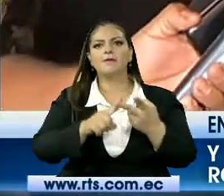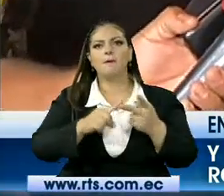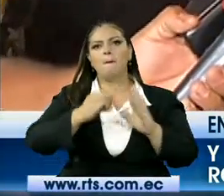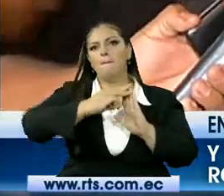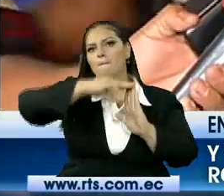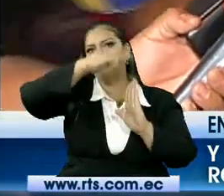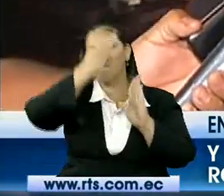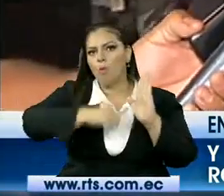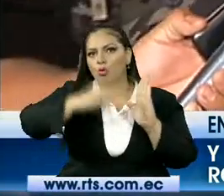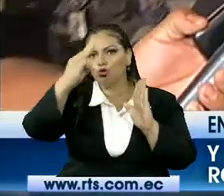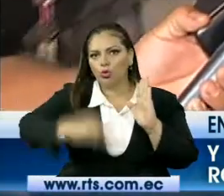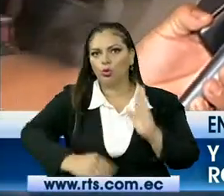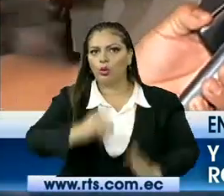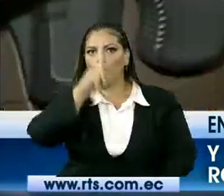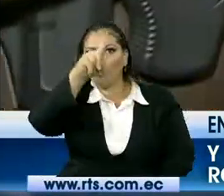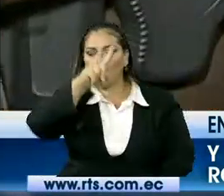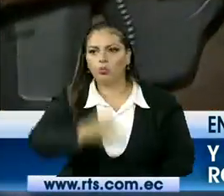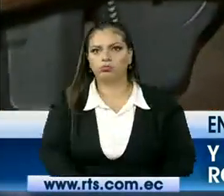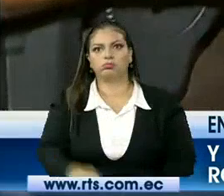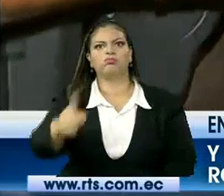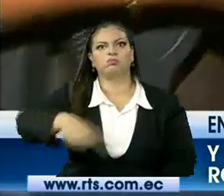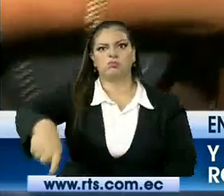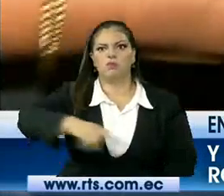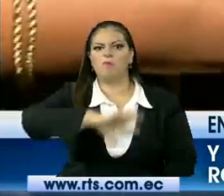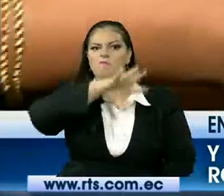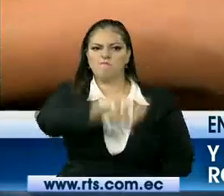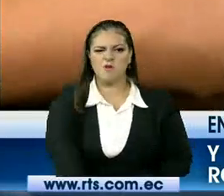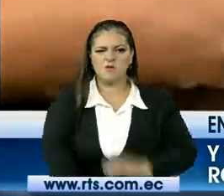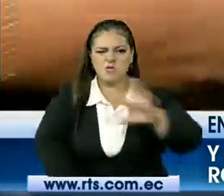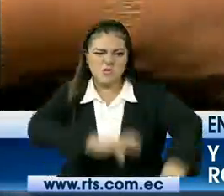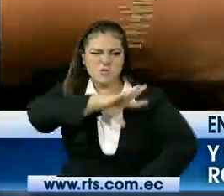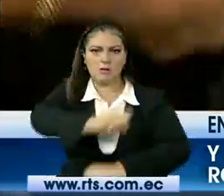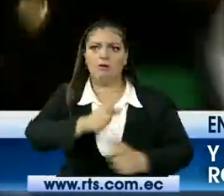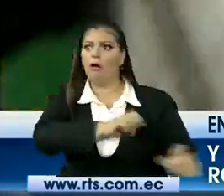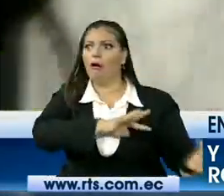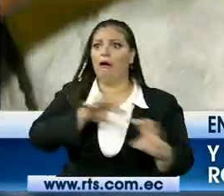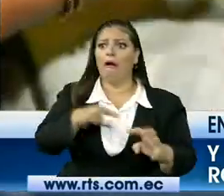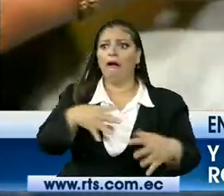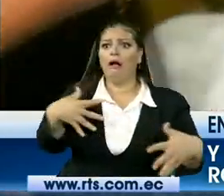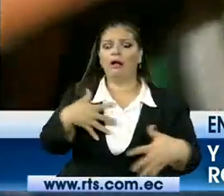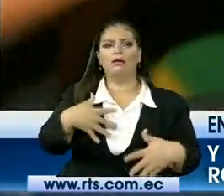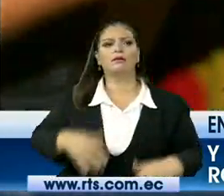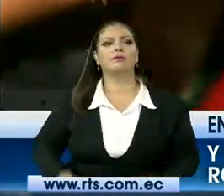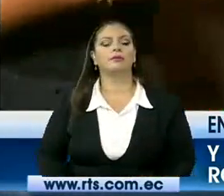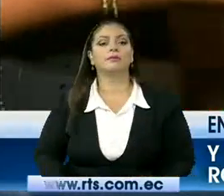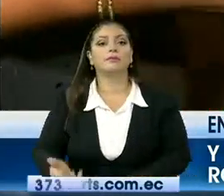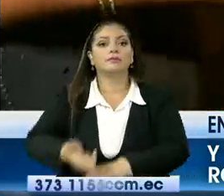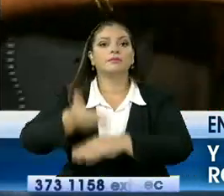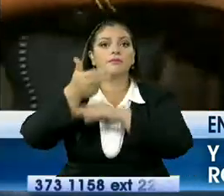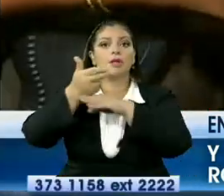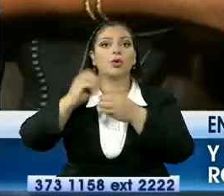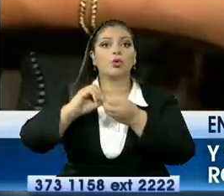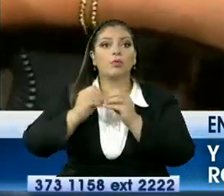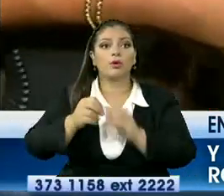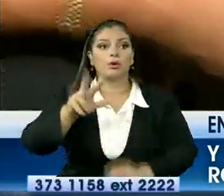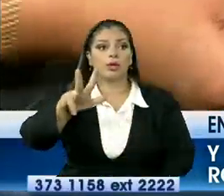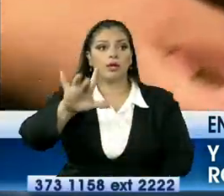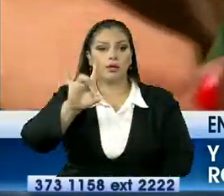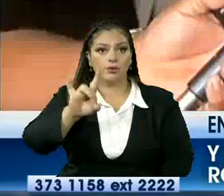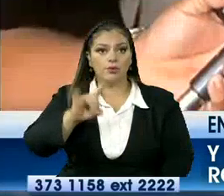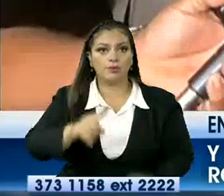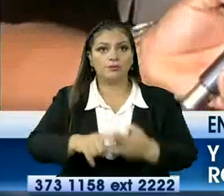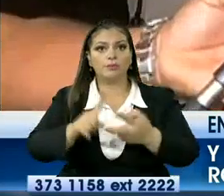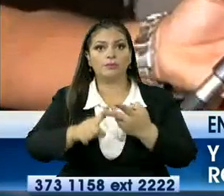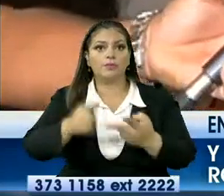un arma de fuego, un revólver calibre 38 de cañón largo, varios teléfonos celulares y las motocicletas.